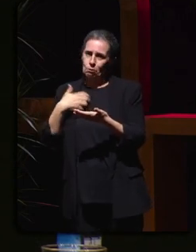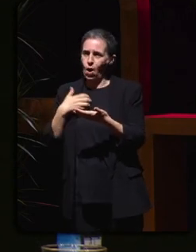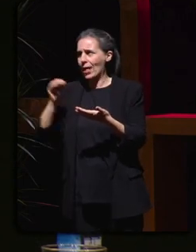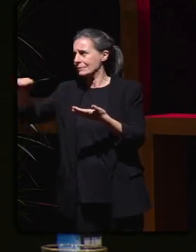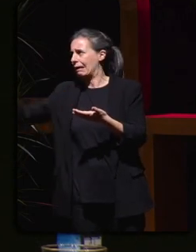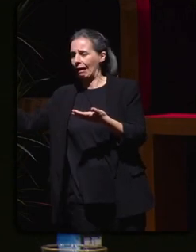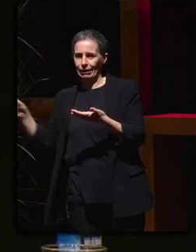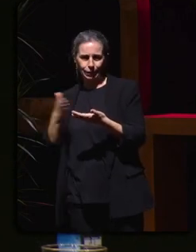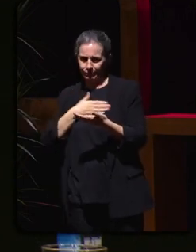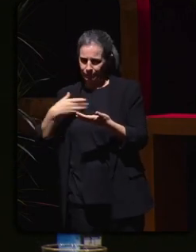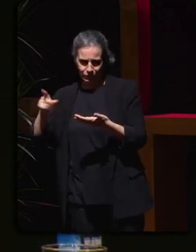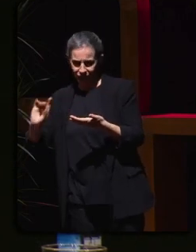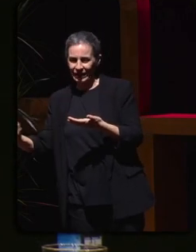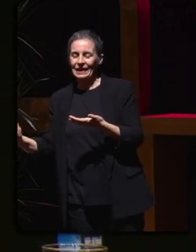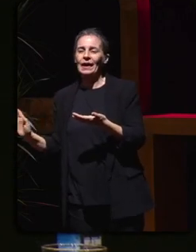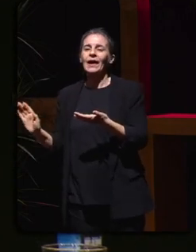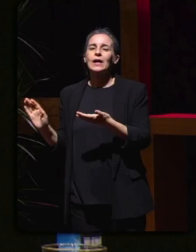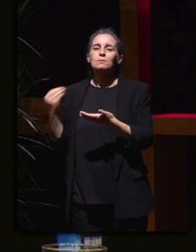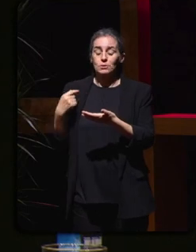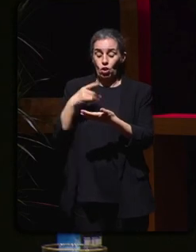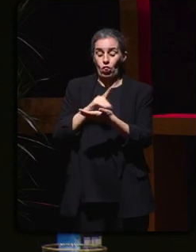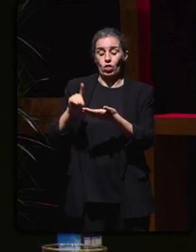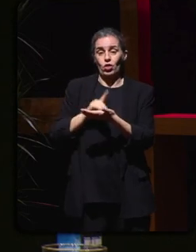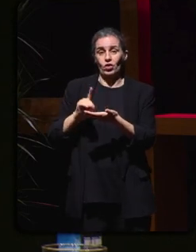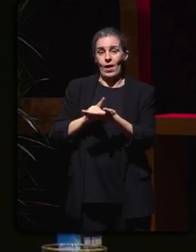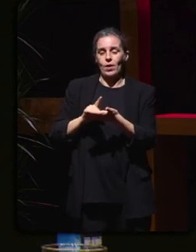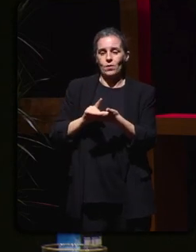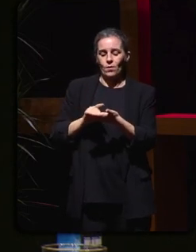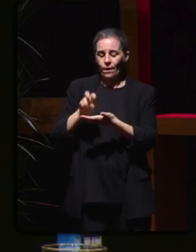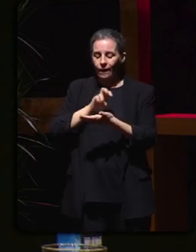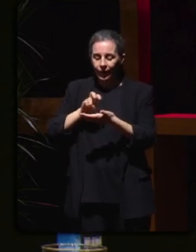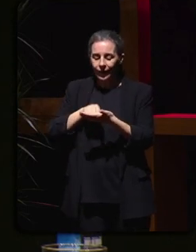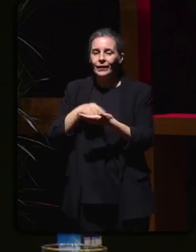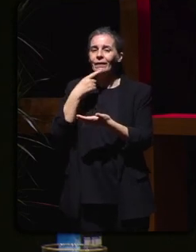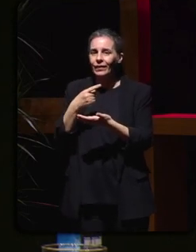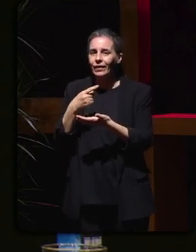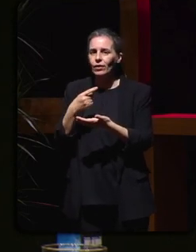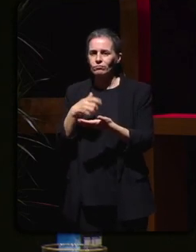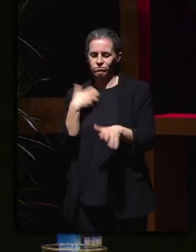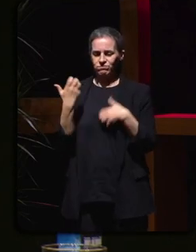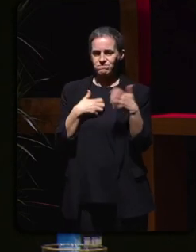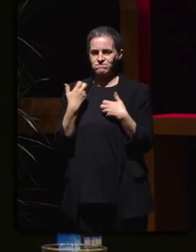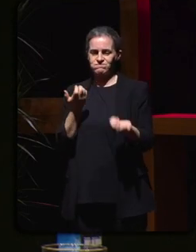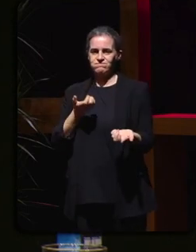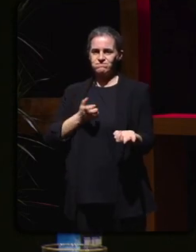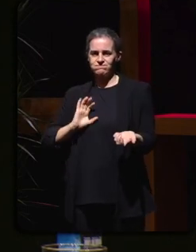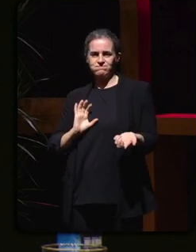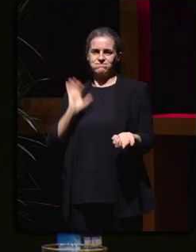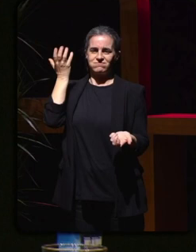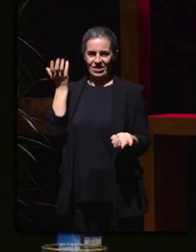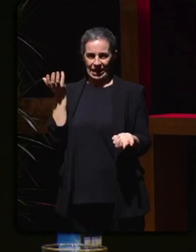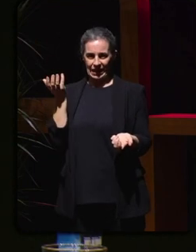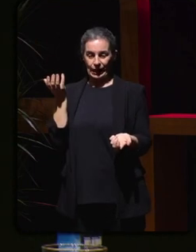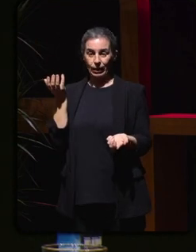la fila de atrás para que no perdieran el hilo de la ponencia y he visto que decía enfurecida Puede que